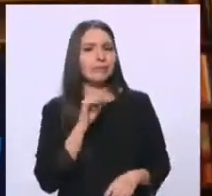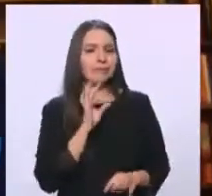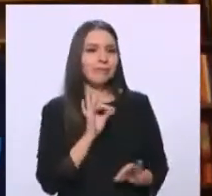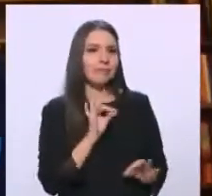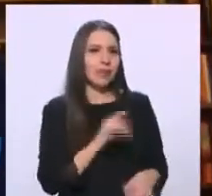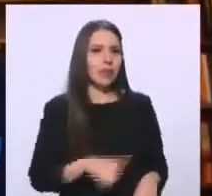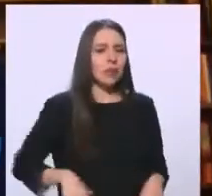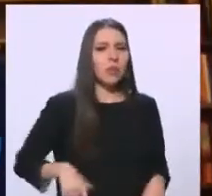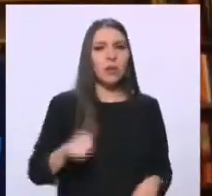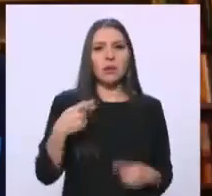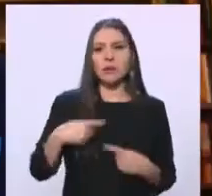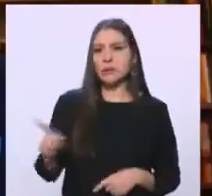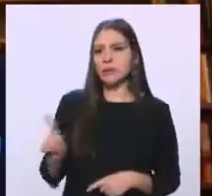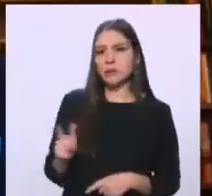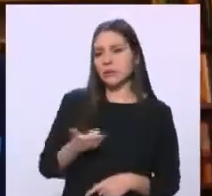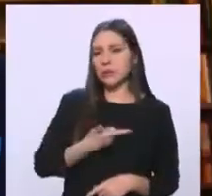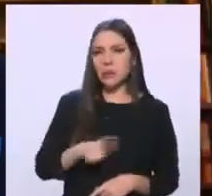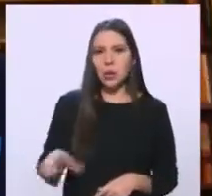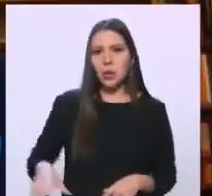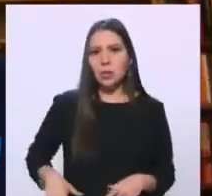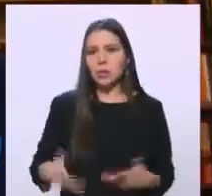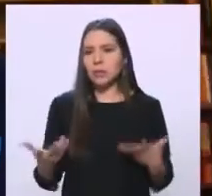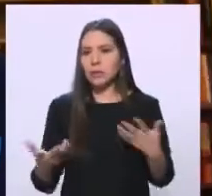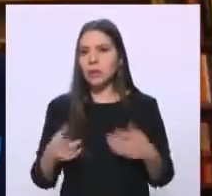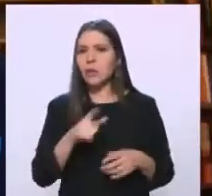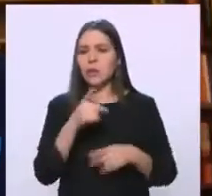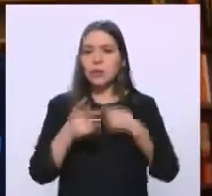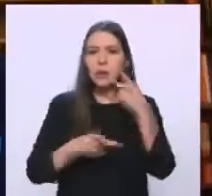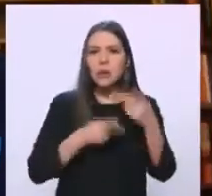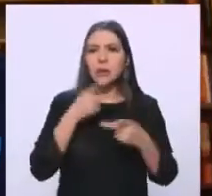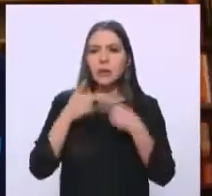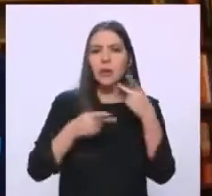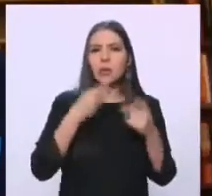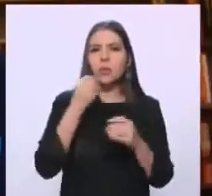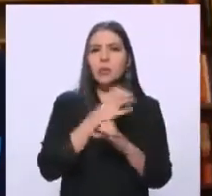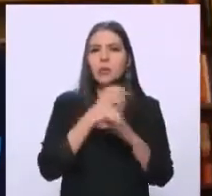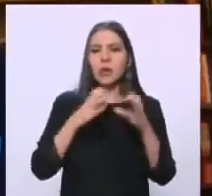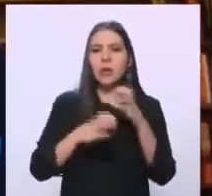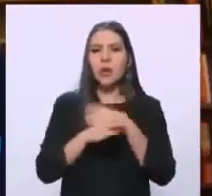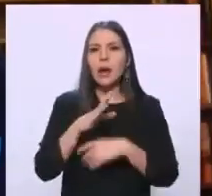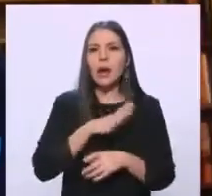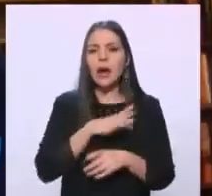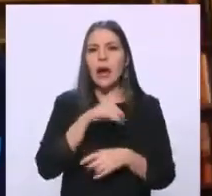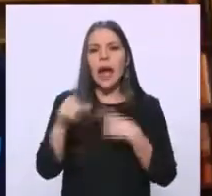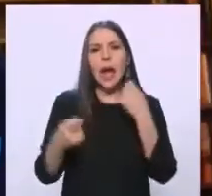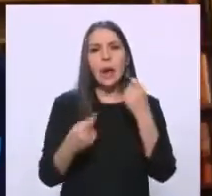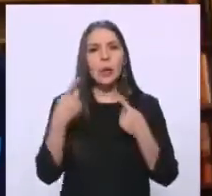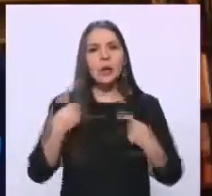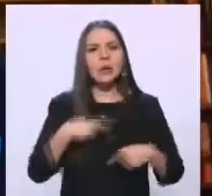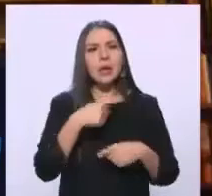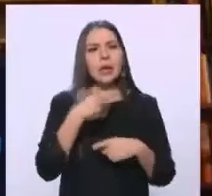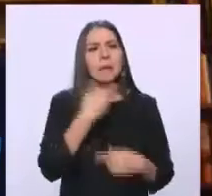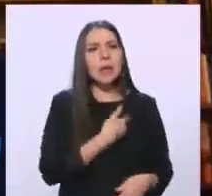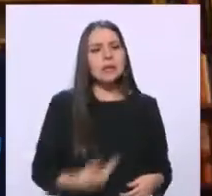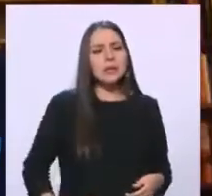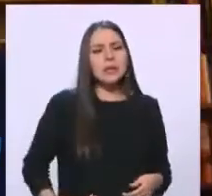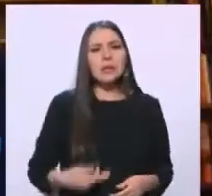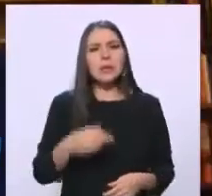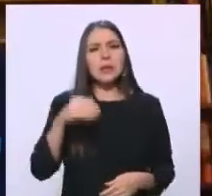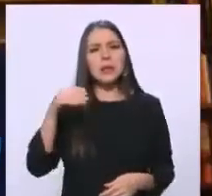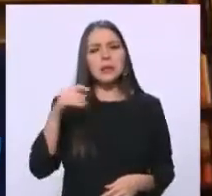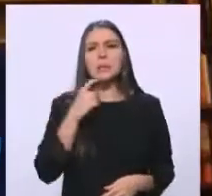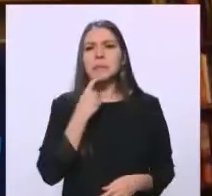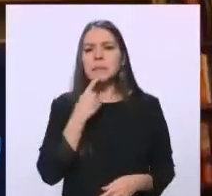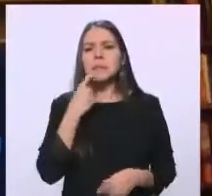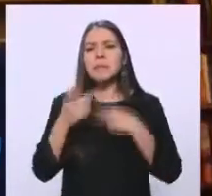tiene ciertos elementos. Y estos elementos probablemente atrajeron en su momento a algunas personas que, por cualquier